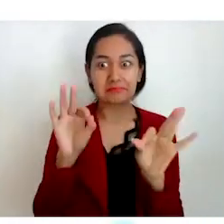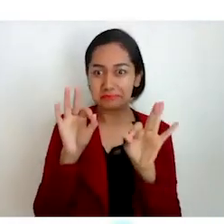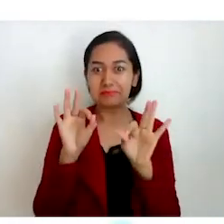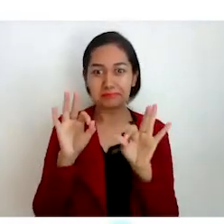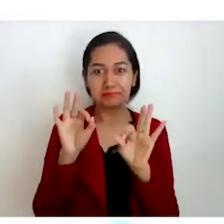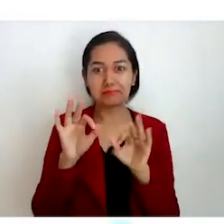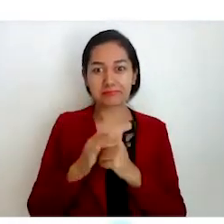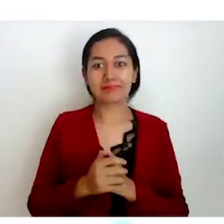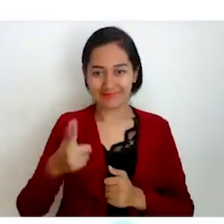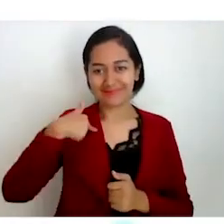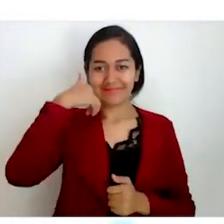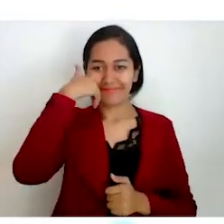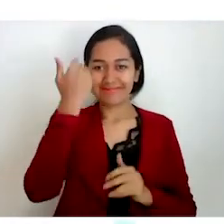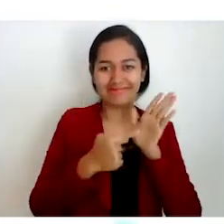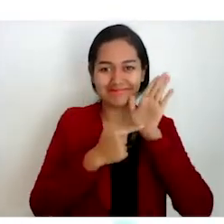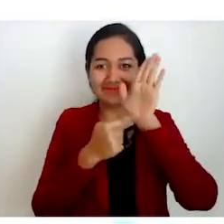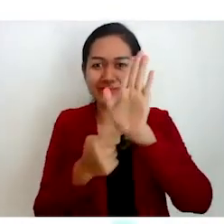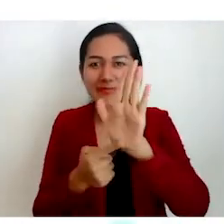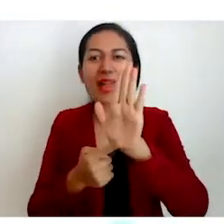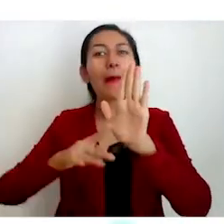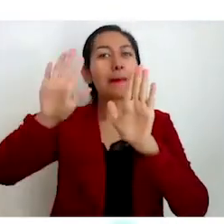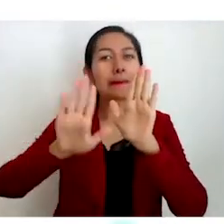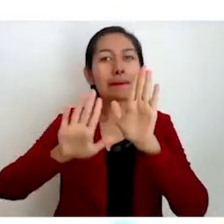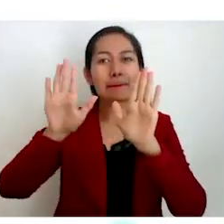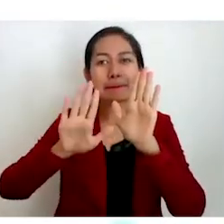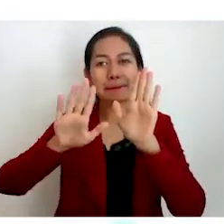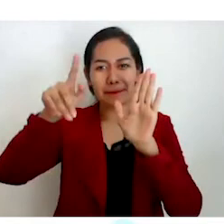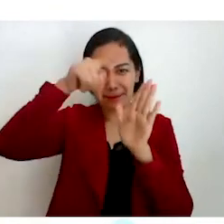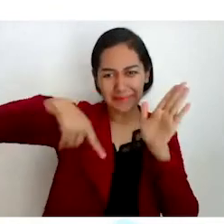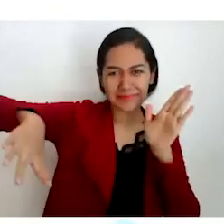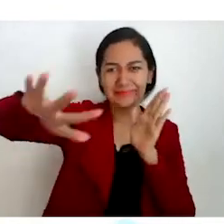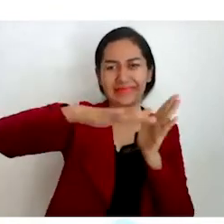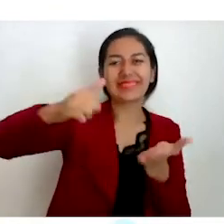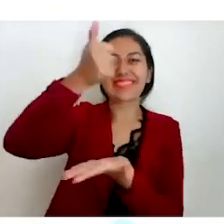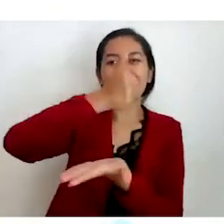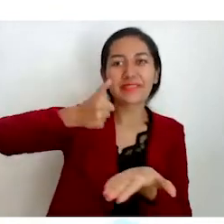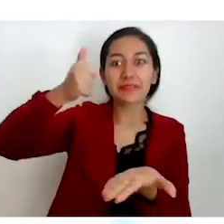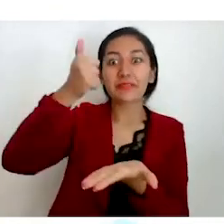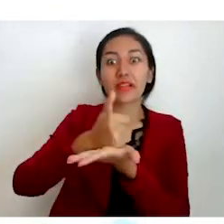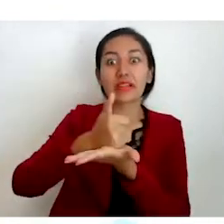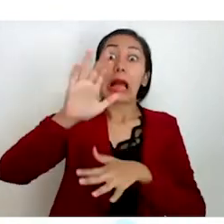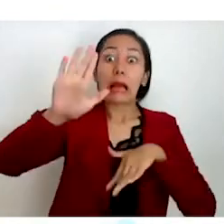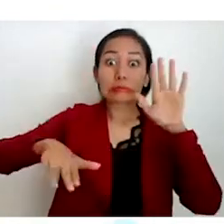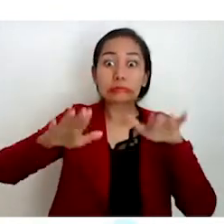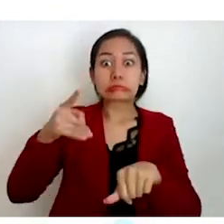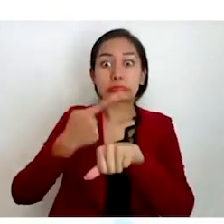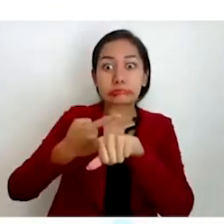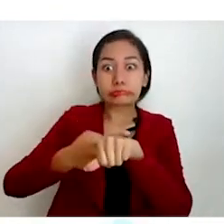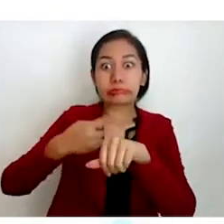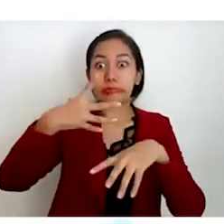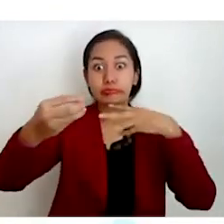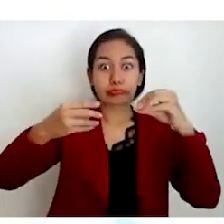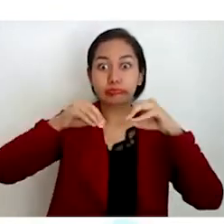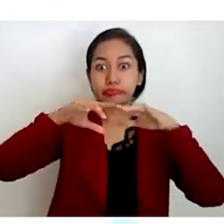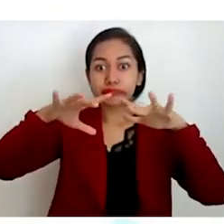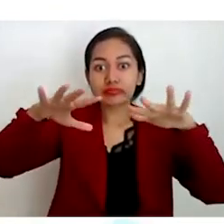colación porque nos refleja muy bien lo que se ha convertido las ciudades con la pandemia en ciudades solitarias. La gente no transita,